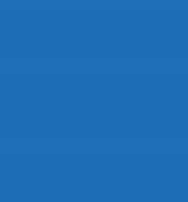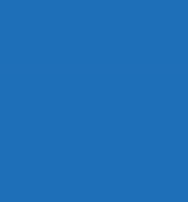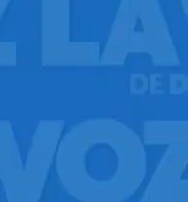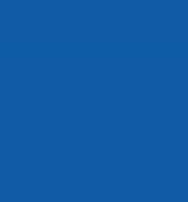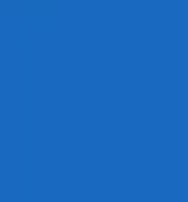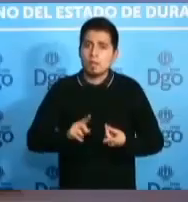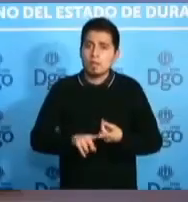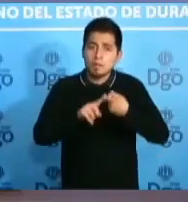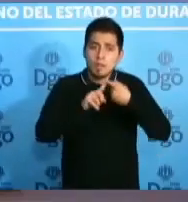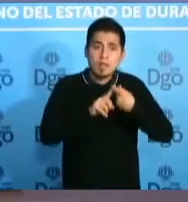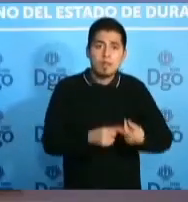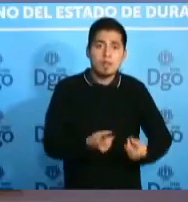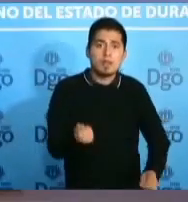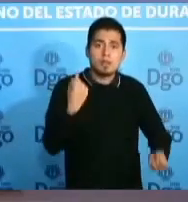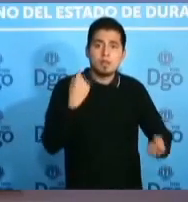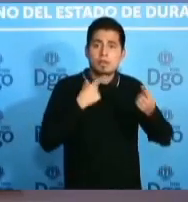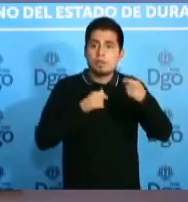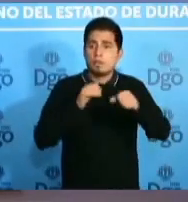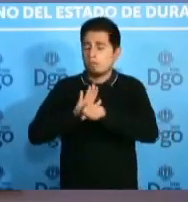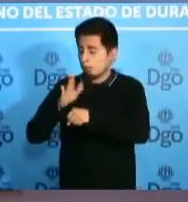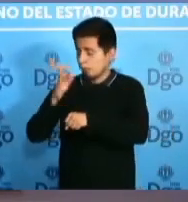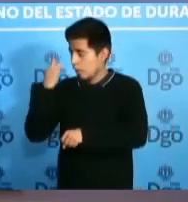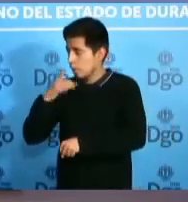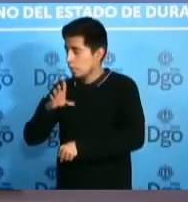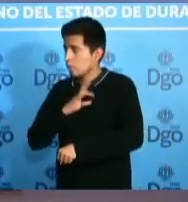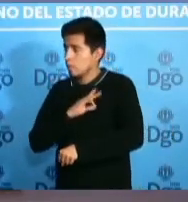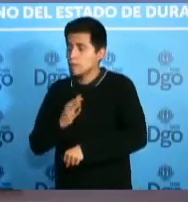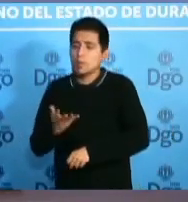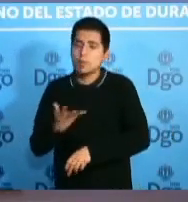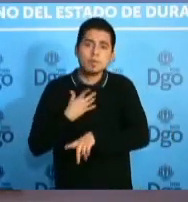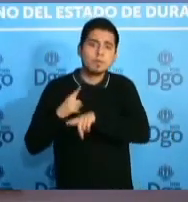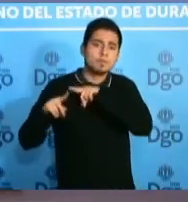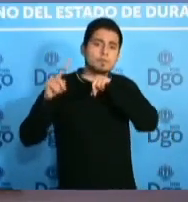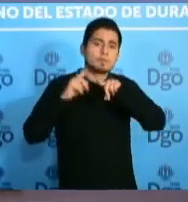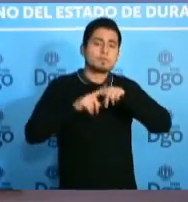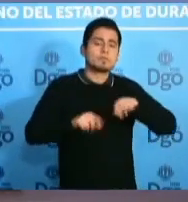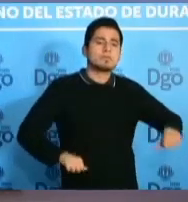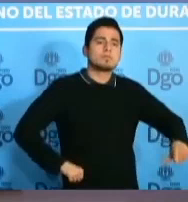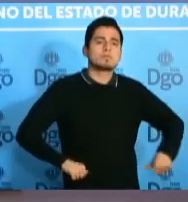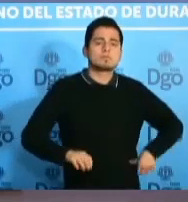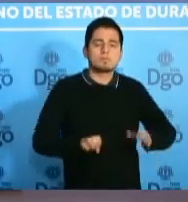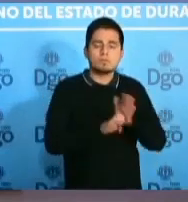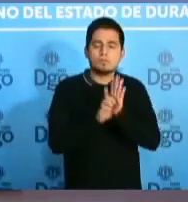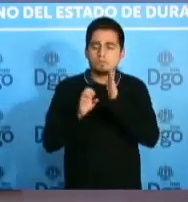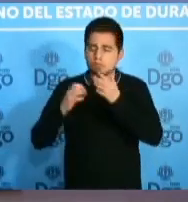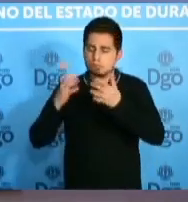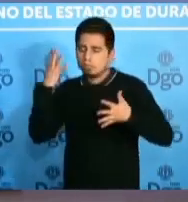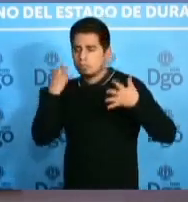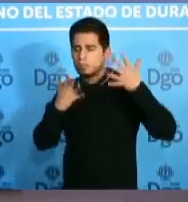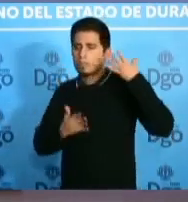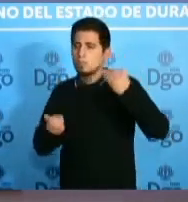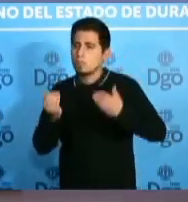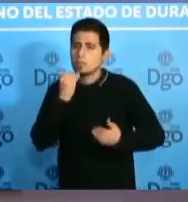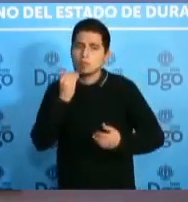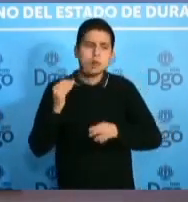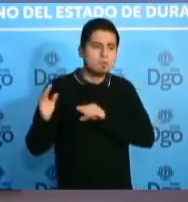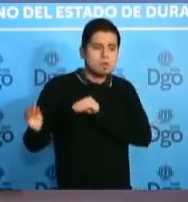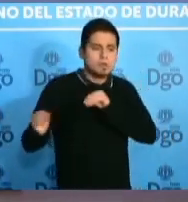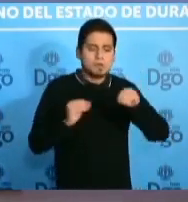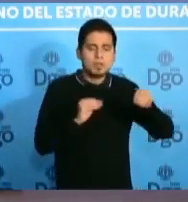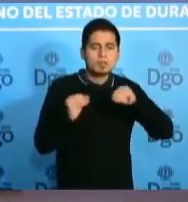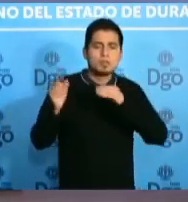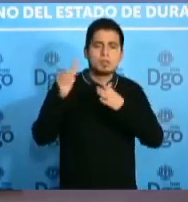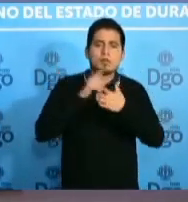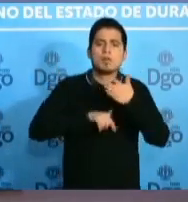en el marco del día internacional de las personas con discapacidad el jefe de salud en el trabajo prestaciones económicas